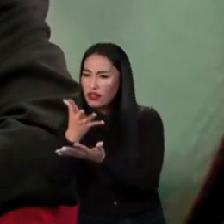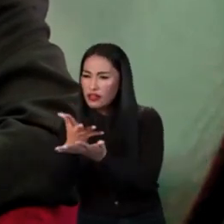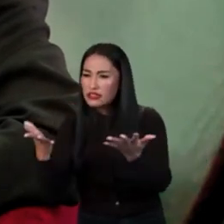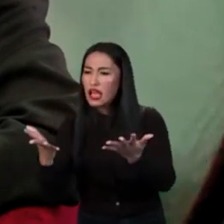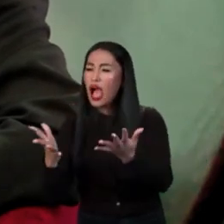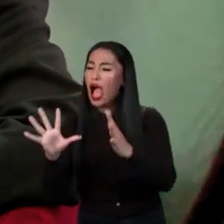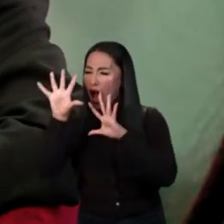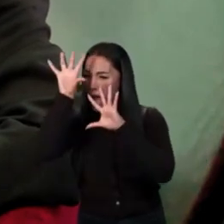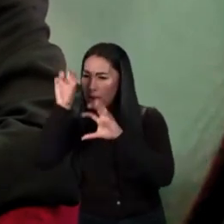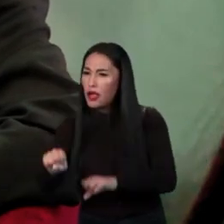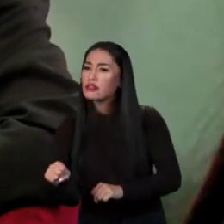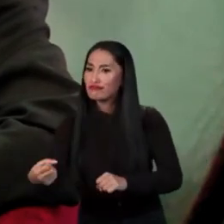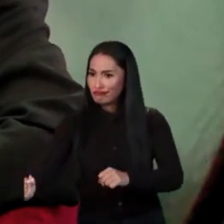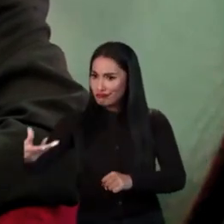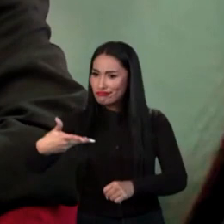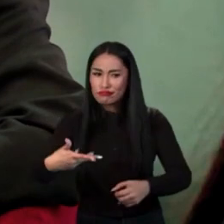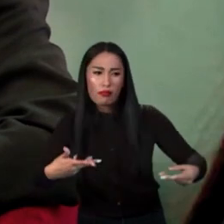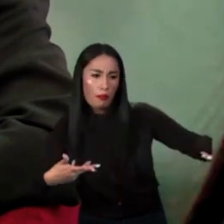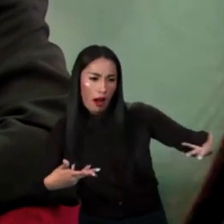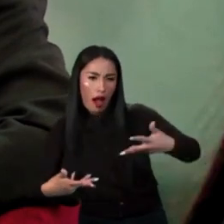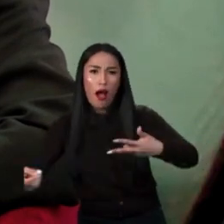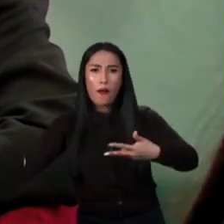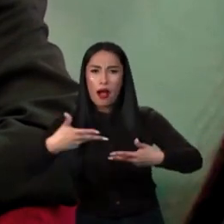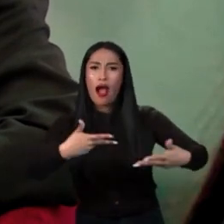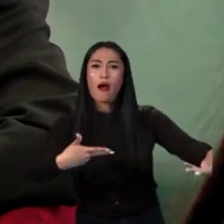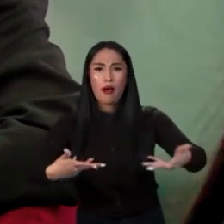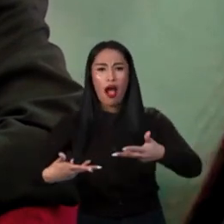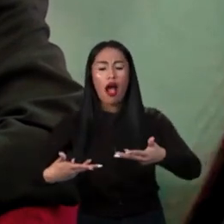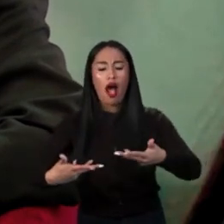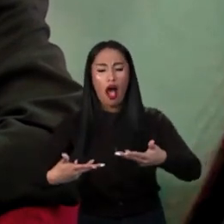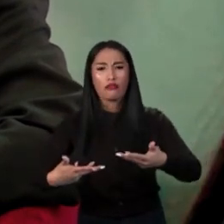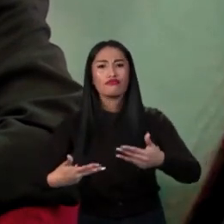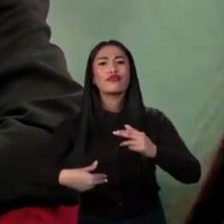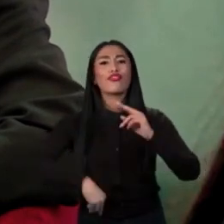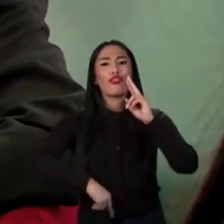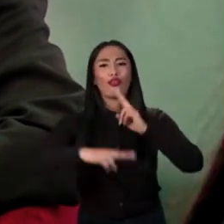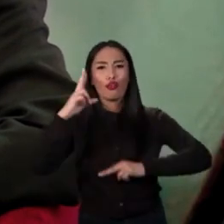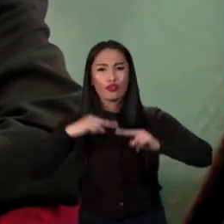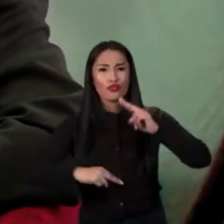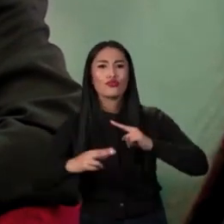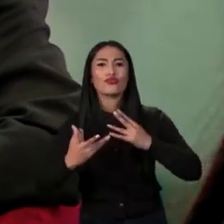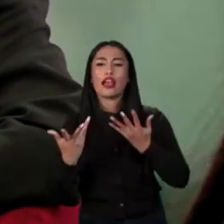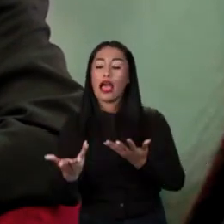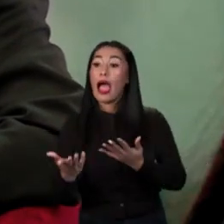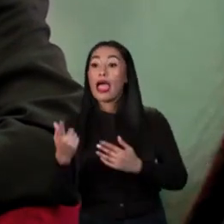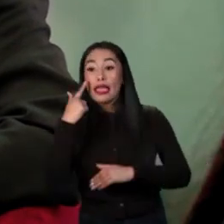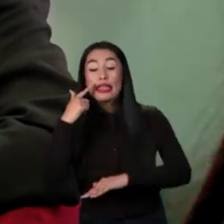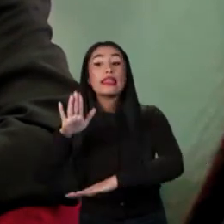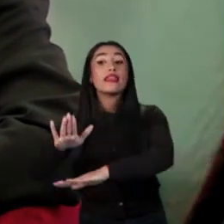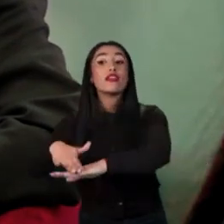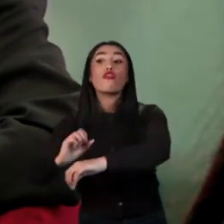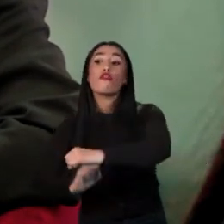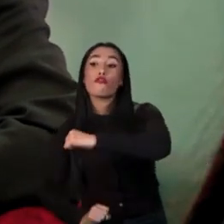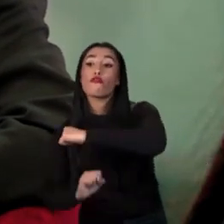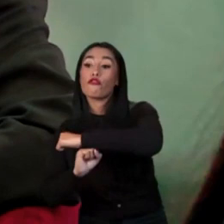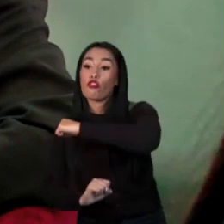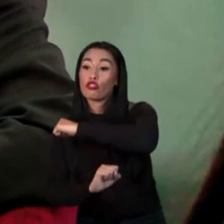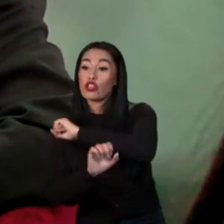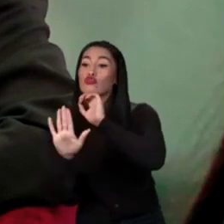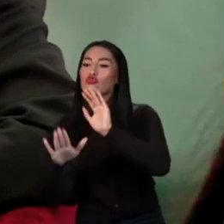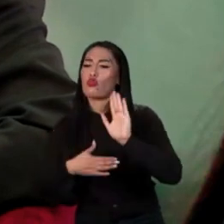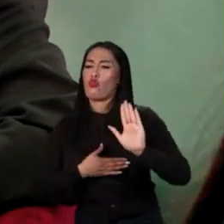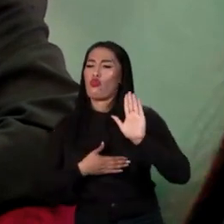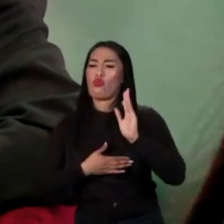todo trae implícito un mensaje muy potente: invitar a las instituciones de educación superior a fortalecer constantemente su compromiso con